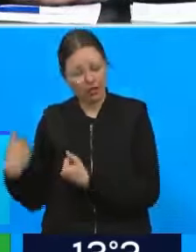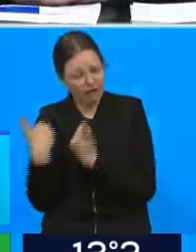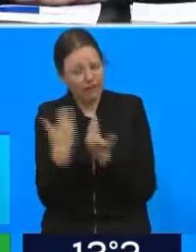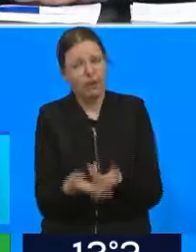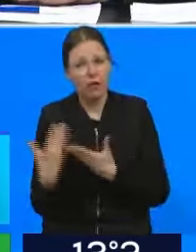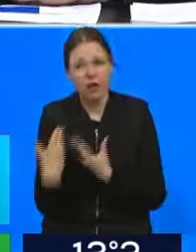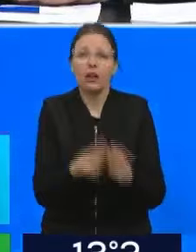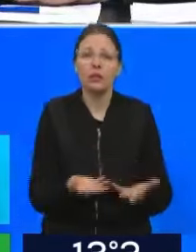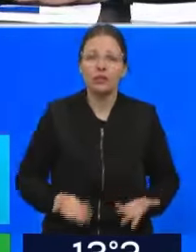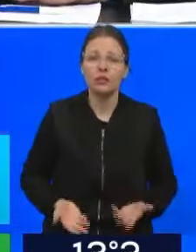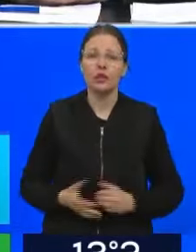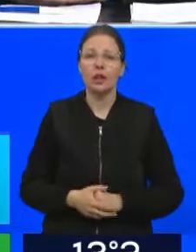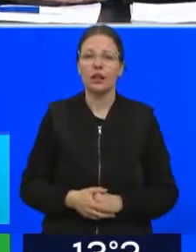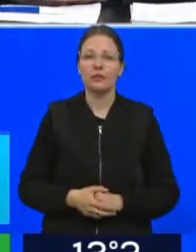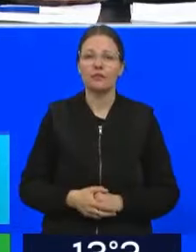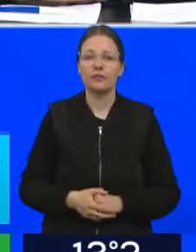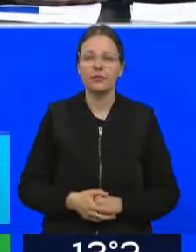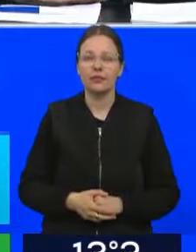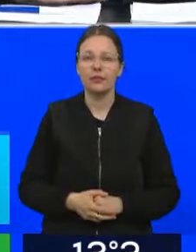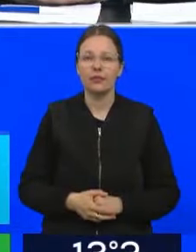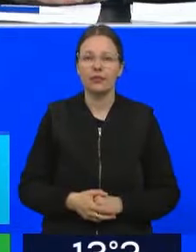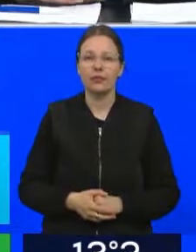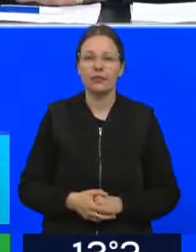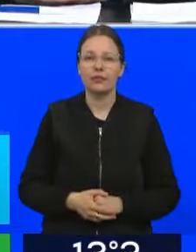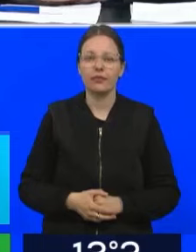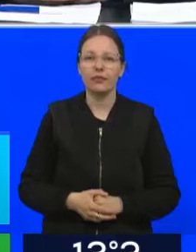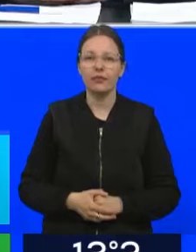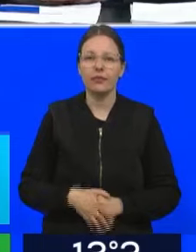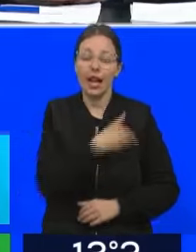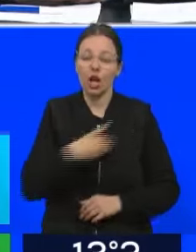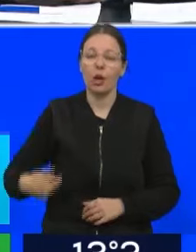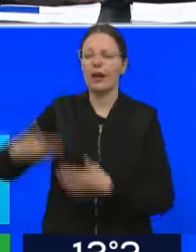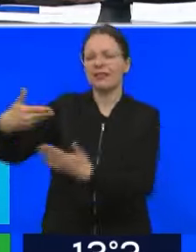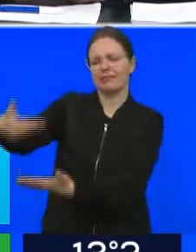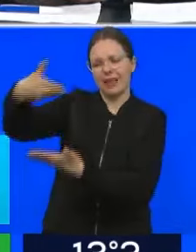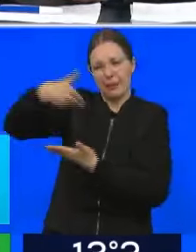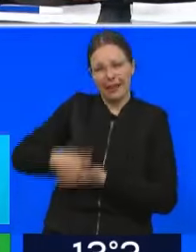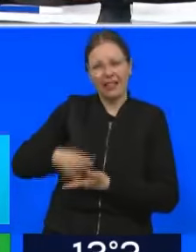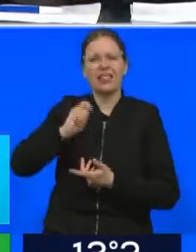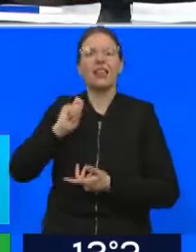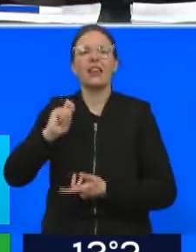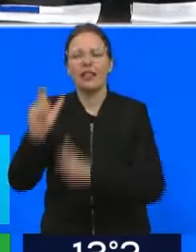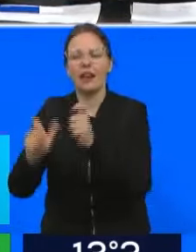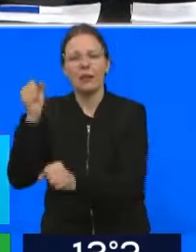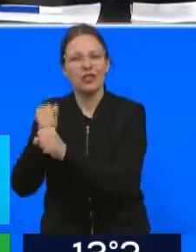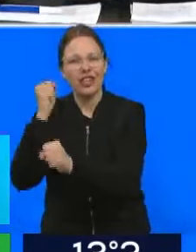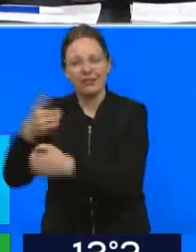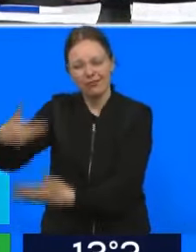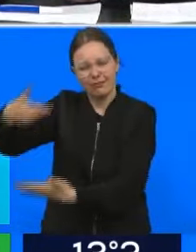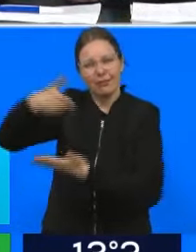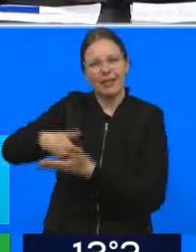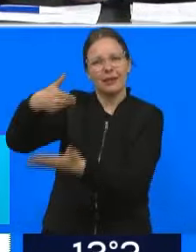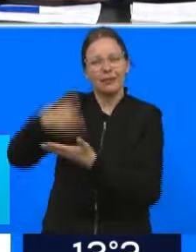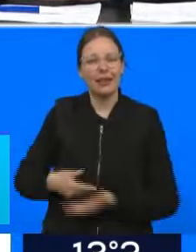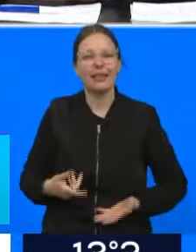su posición ya asumida, me parece. Sí, ¿no? Hoy recibió el petitorio, particularmente de los productores del este, con los mismos datos que hemos venido